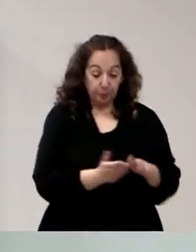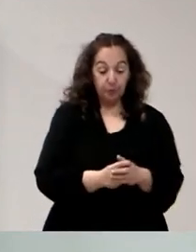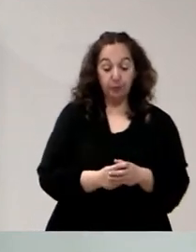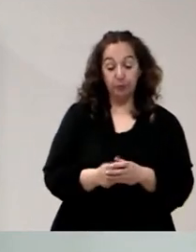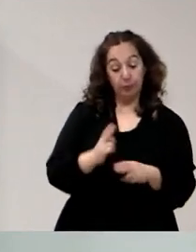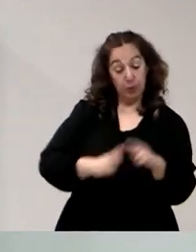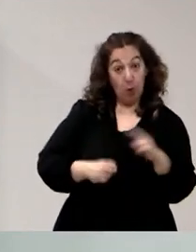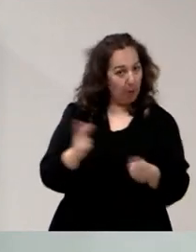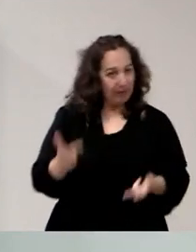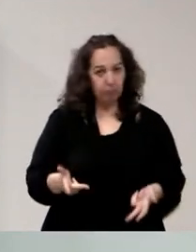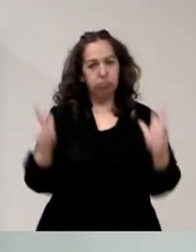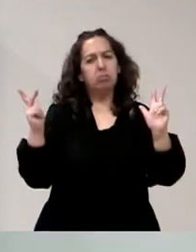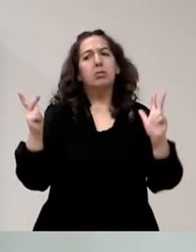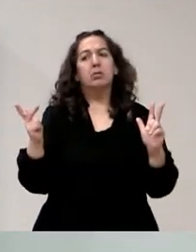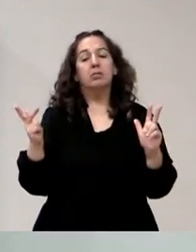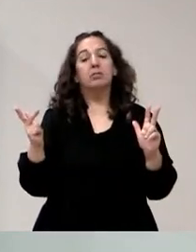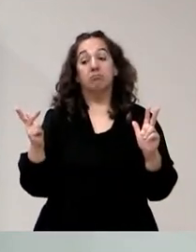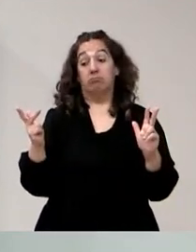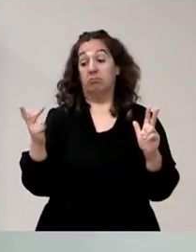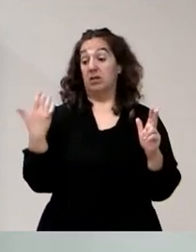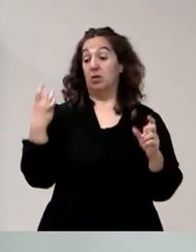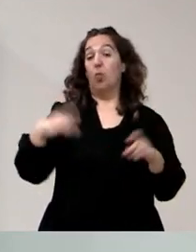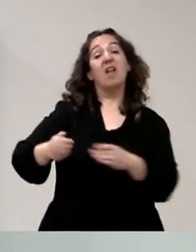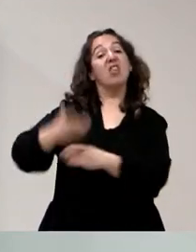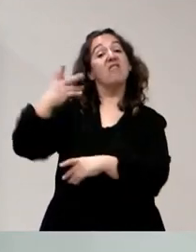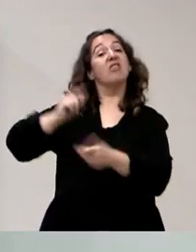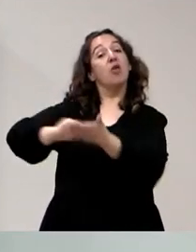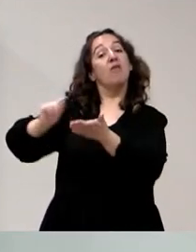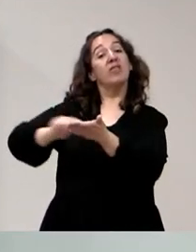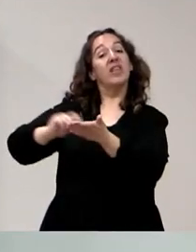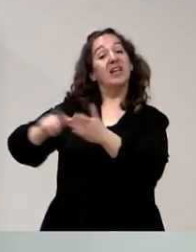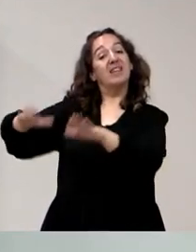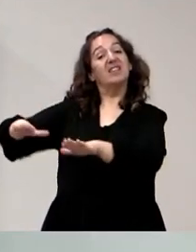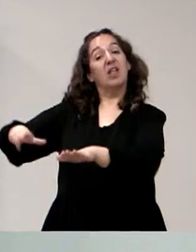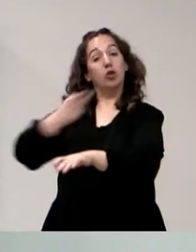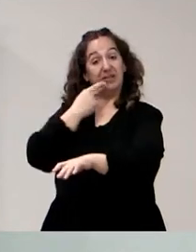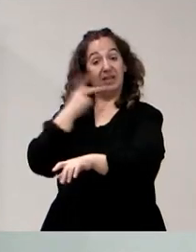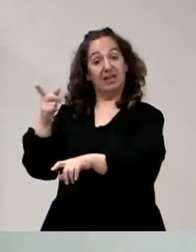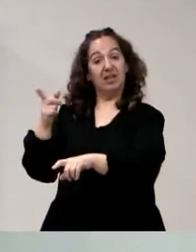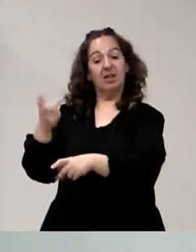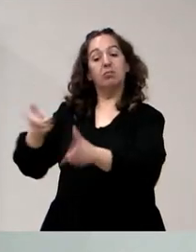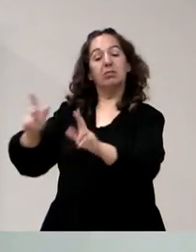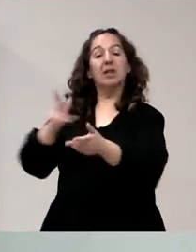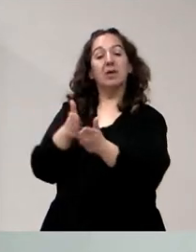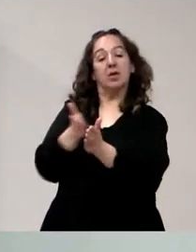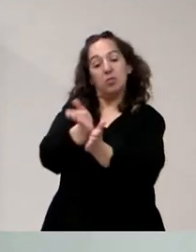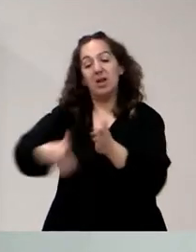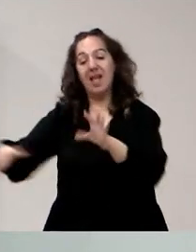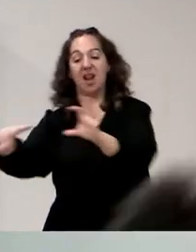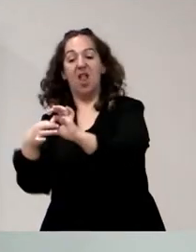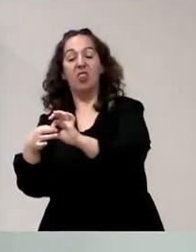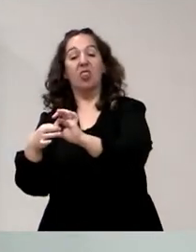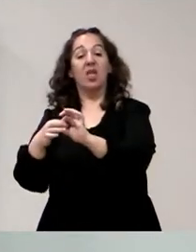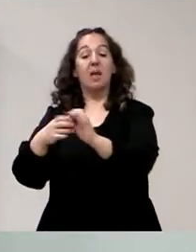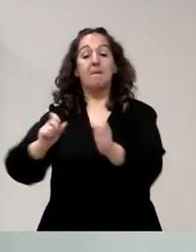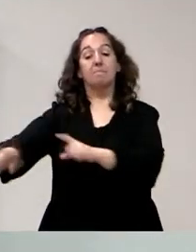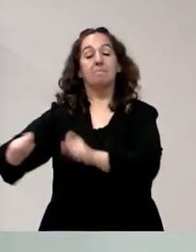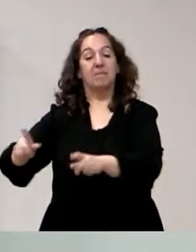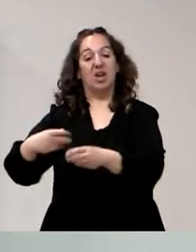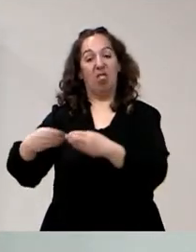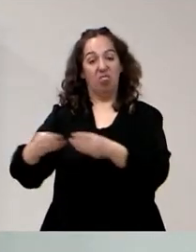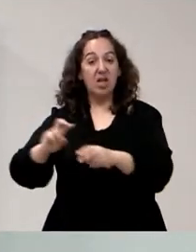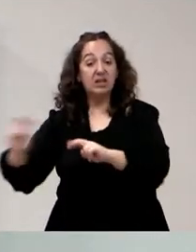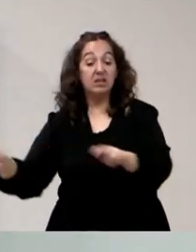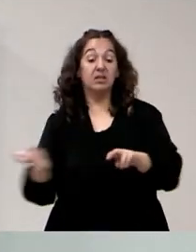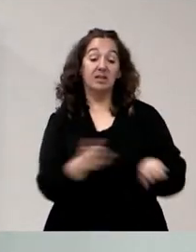las obras como la del edificio de oficinas de la de Santander y su bypass para mercancías o la renovación